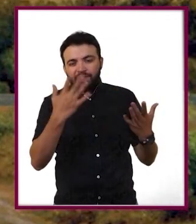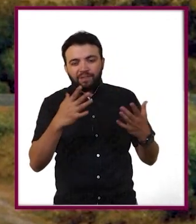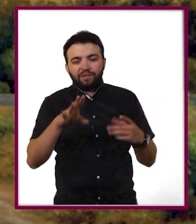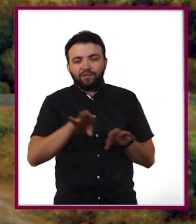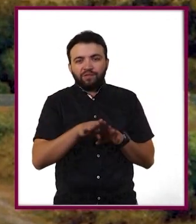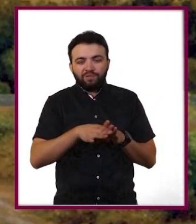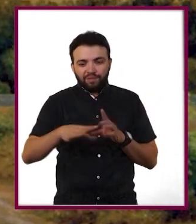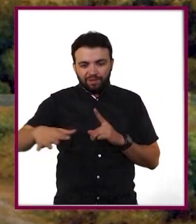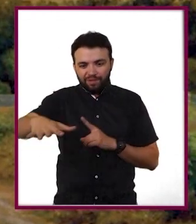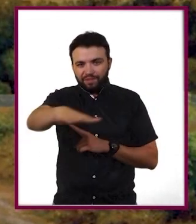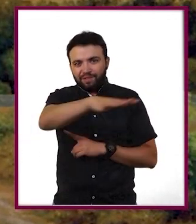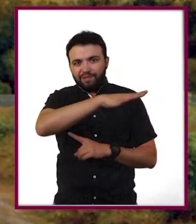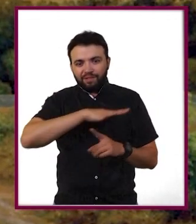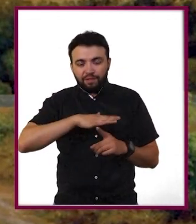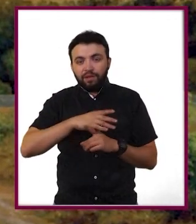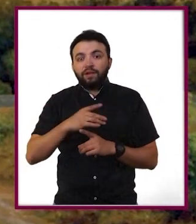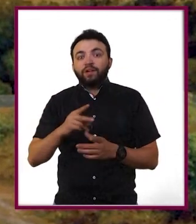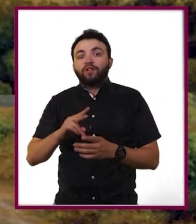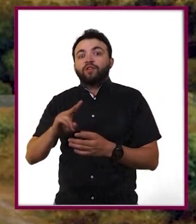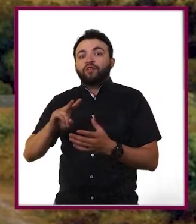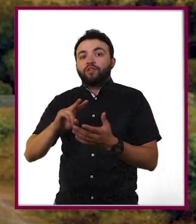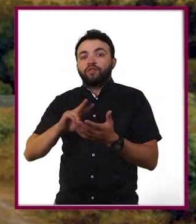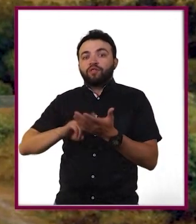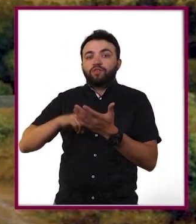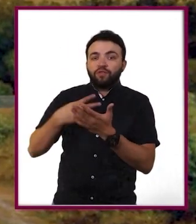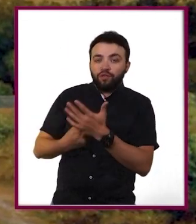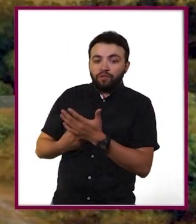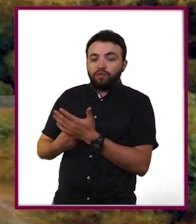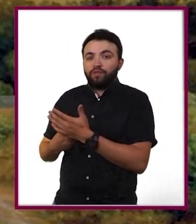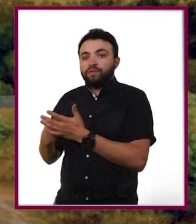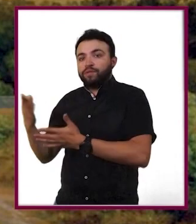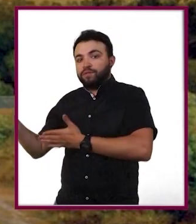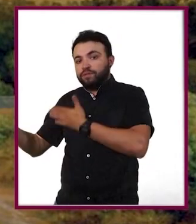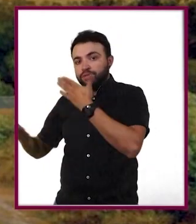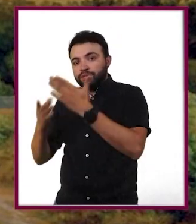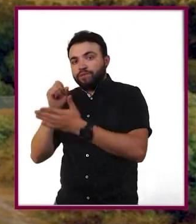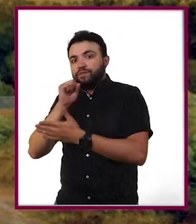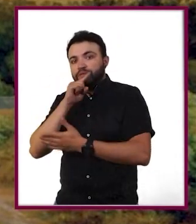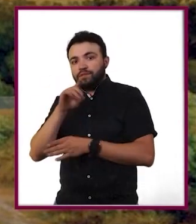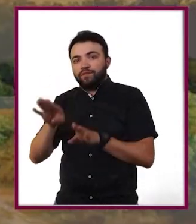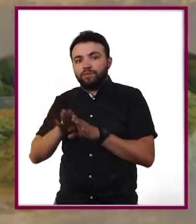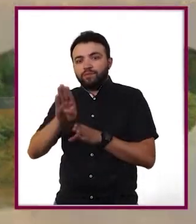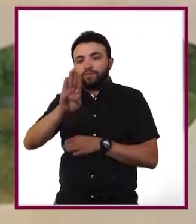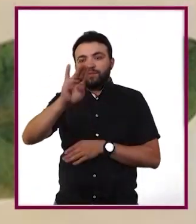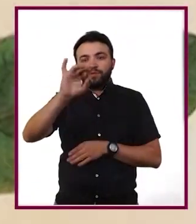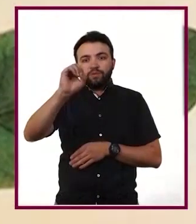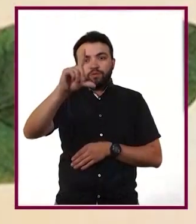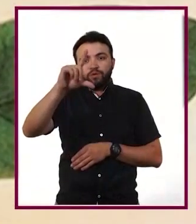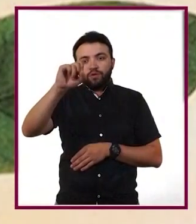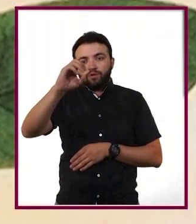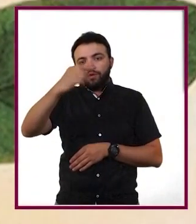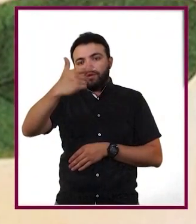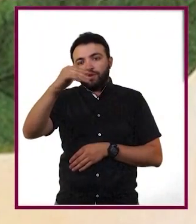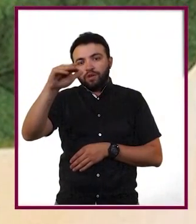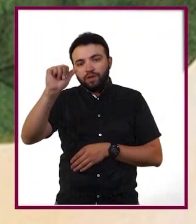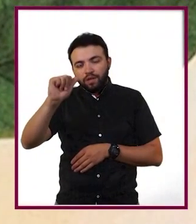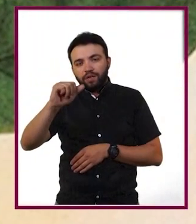cuestión plástica para ser paisajista, pero por otro lado, él estudió, por